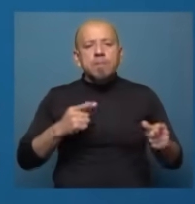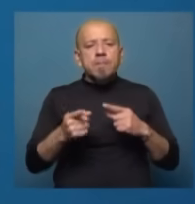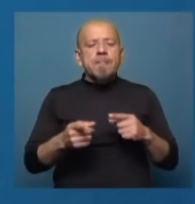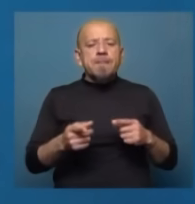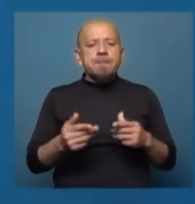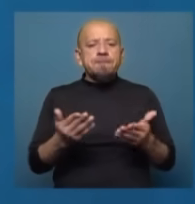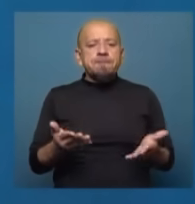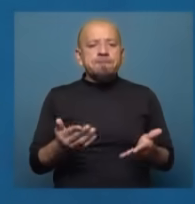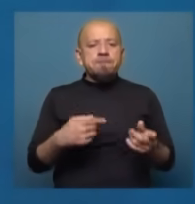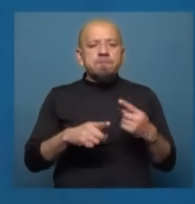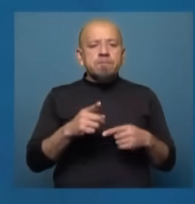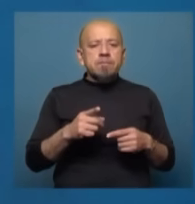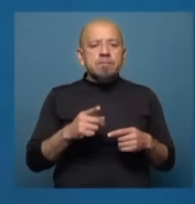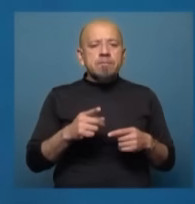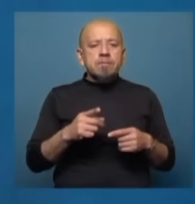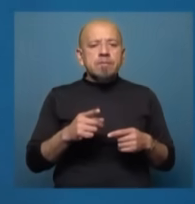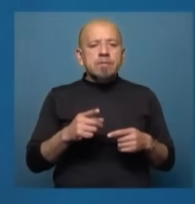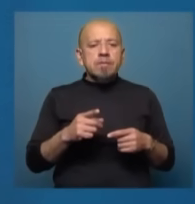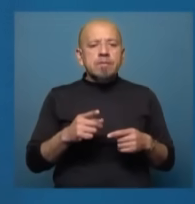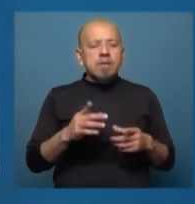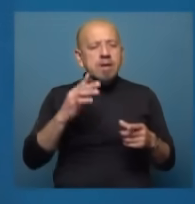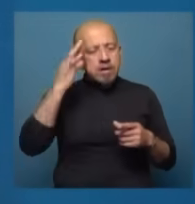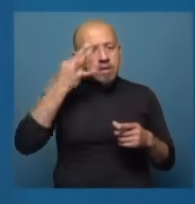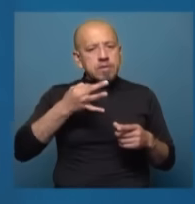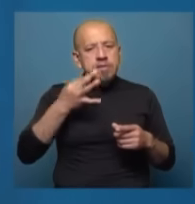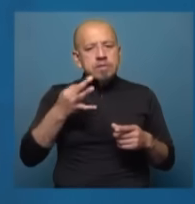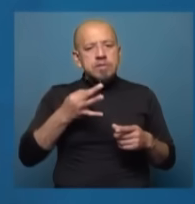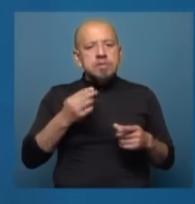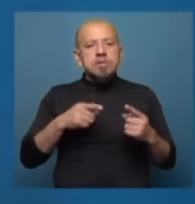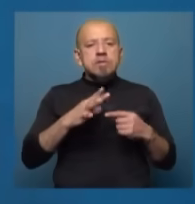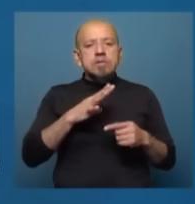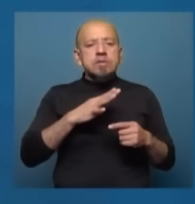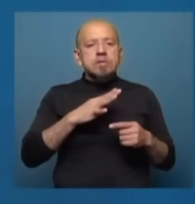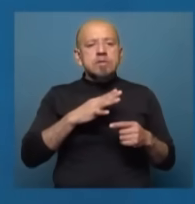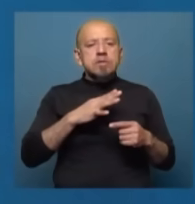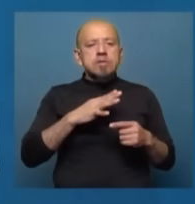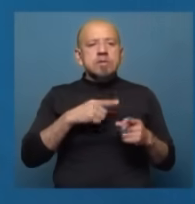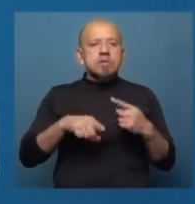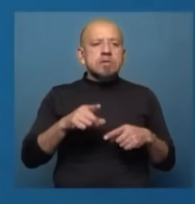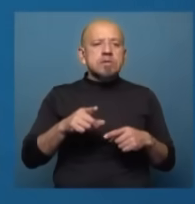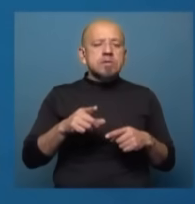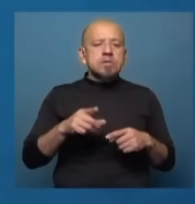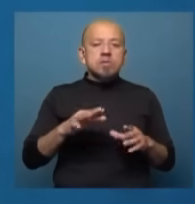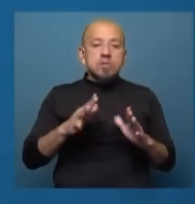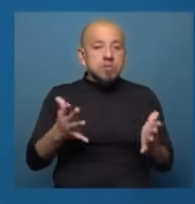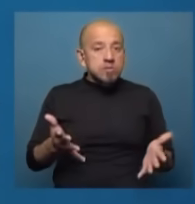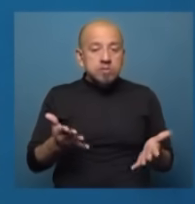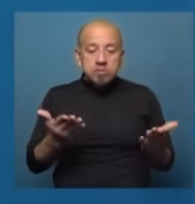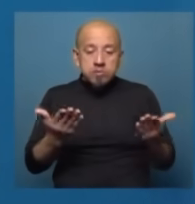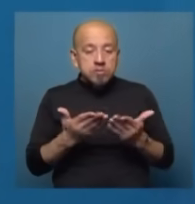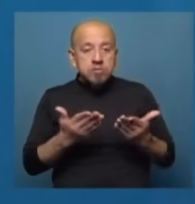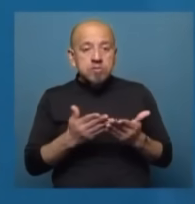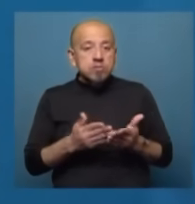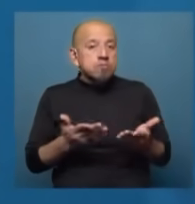que no sería correcto porque en realidad antes de tomar decisiones hay que terminar de estudiar todo y ninguno terminó de estudiar